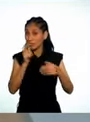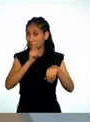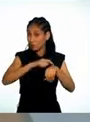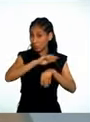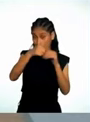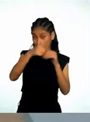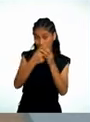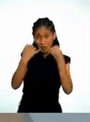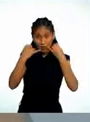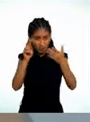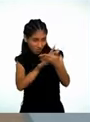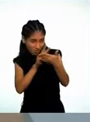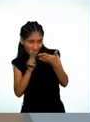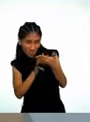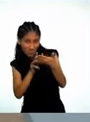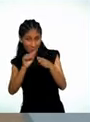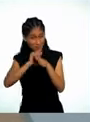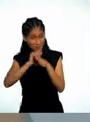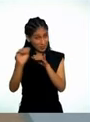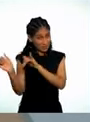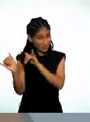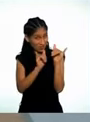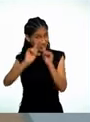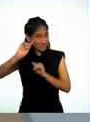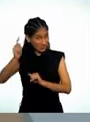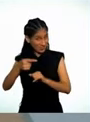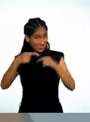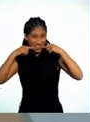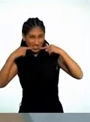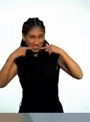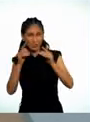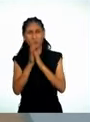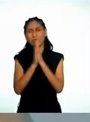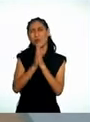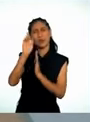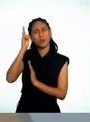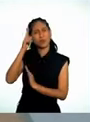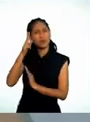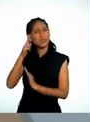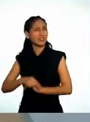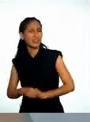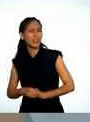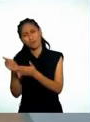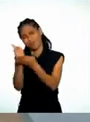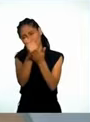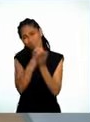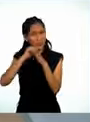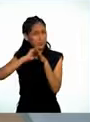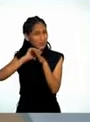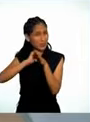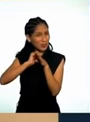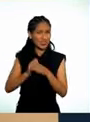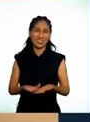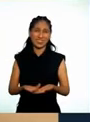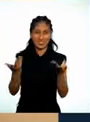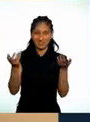información practicamos igual que el primer anuncio por favor mister flores ayúdenos a practicar